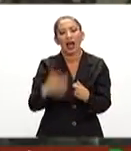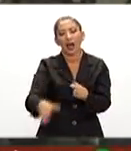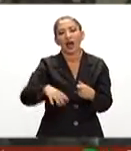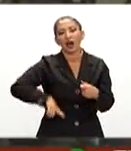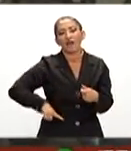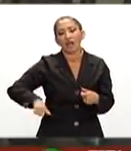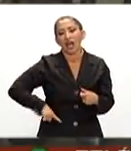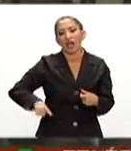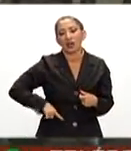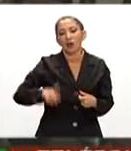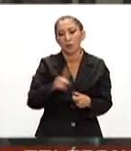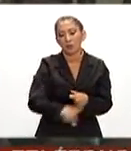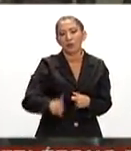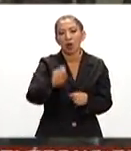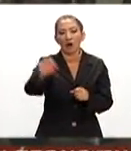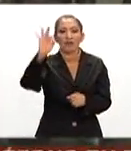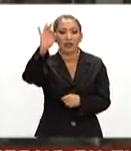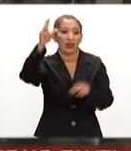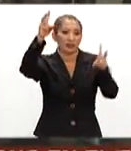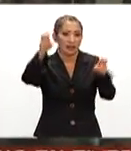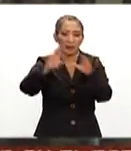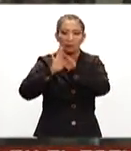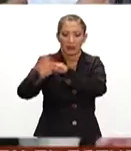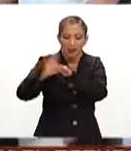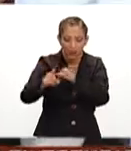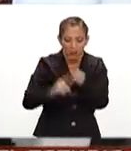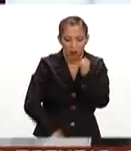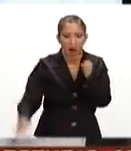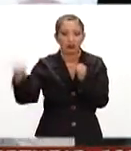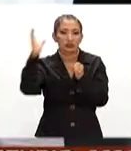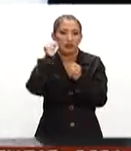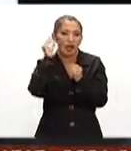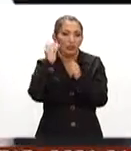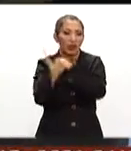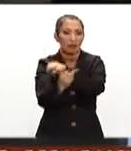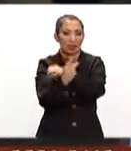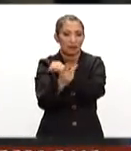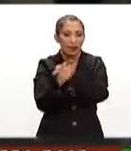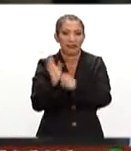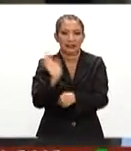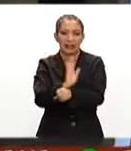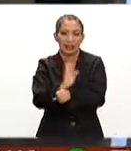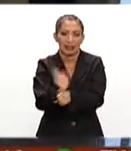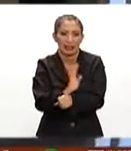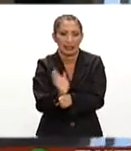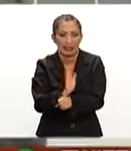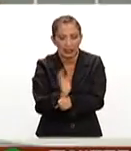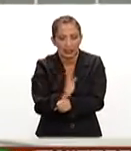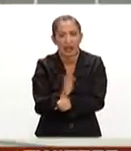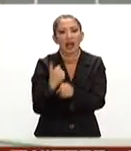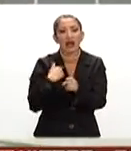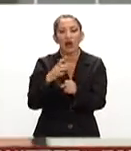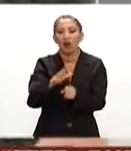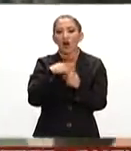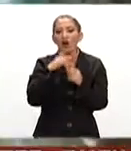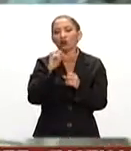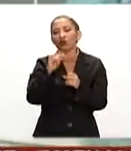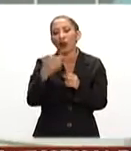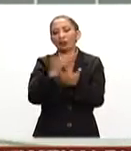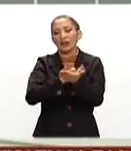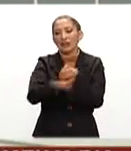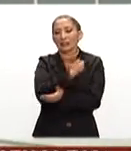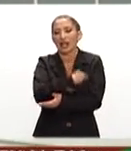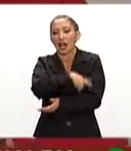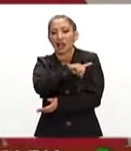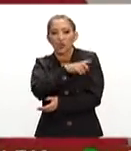de la Administración Pública Federal en materias migratoria, de radio, televisión y cinematografía, consular, financiera,